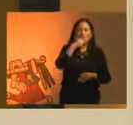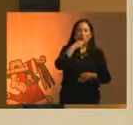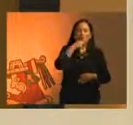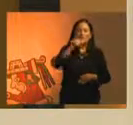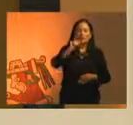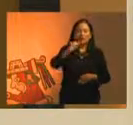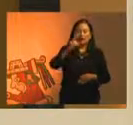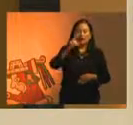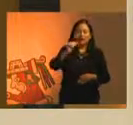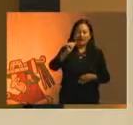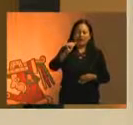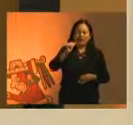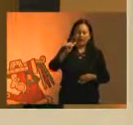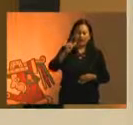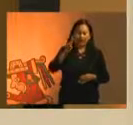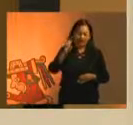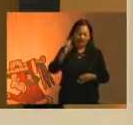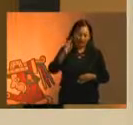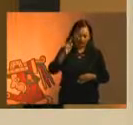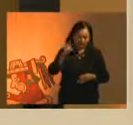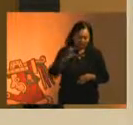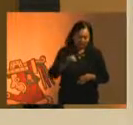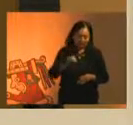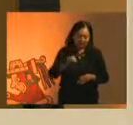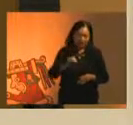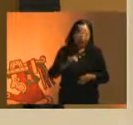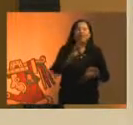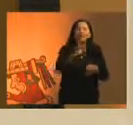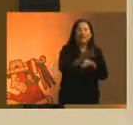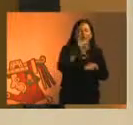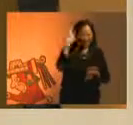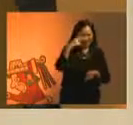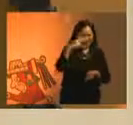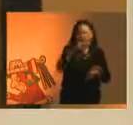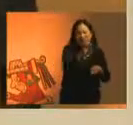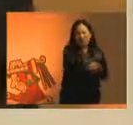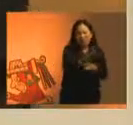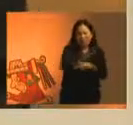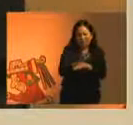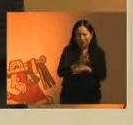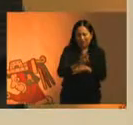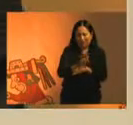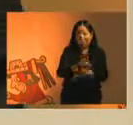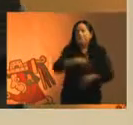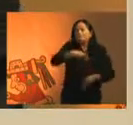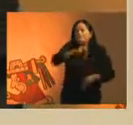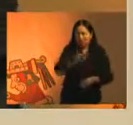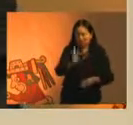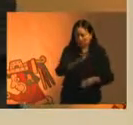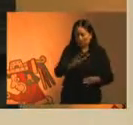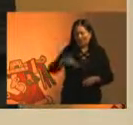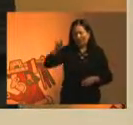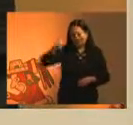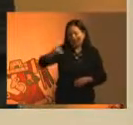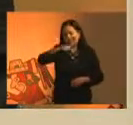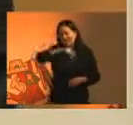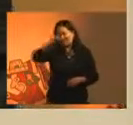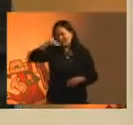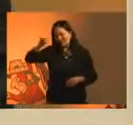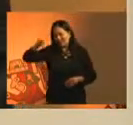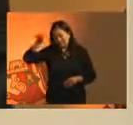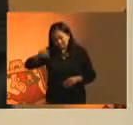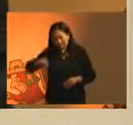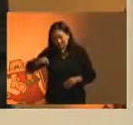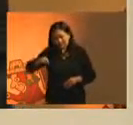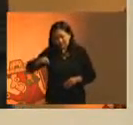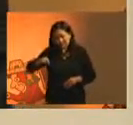protegió la liga de comunidades agrarias de veracruz pero en michoacán mujica que había